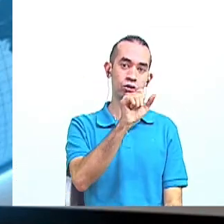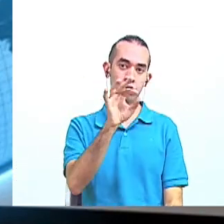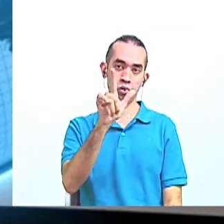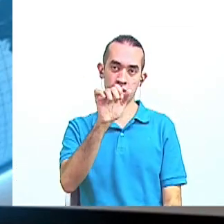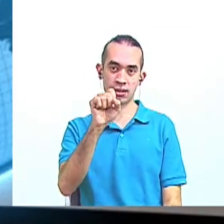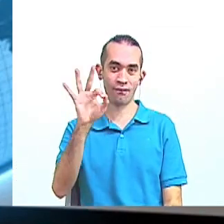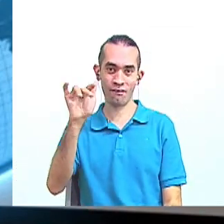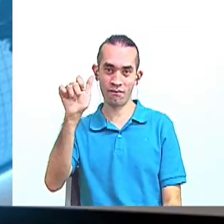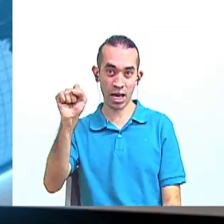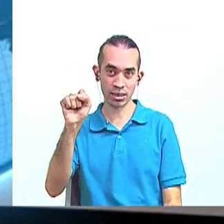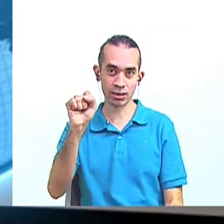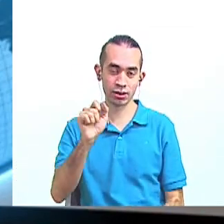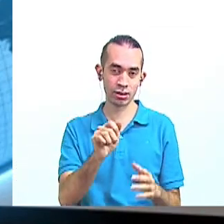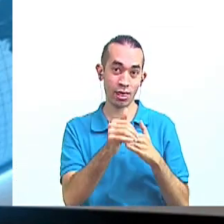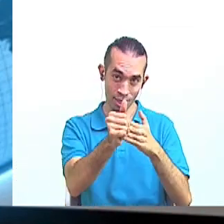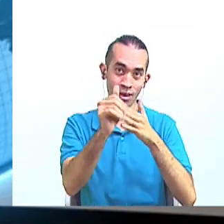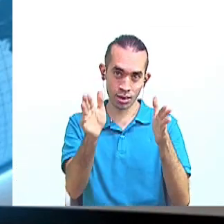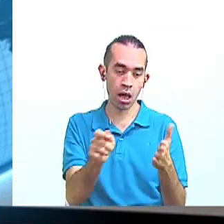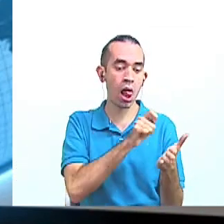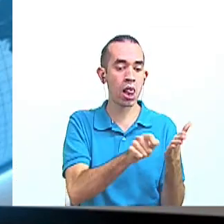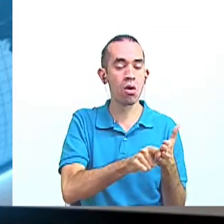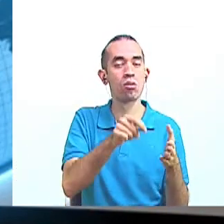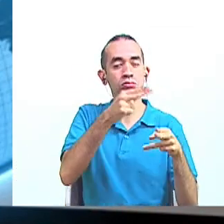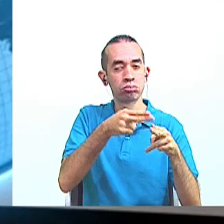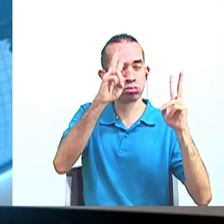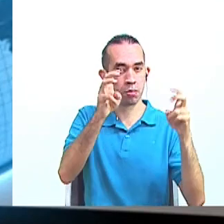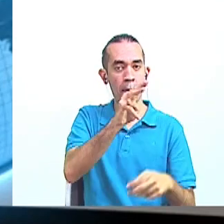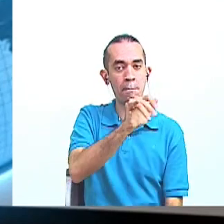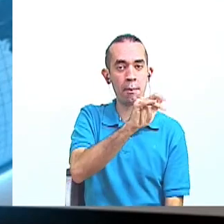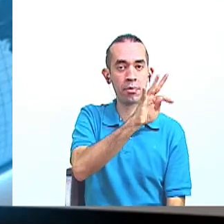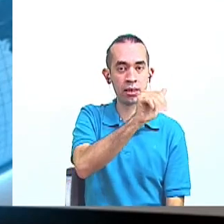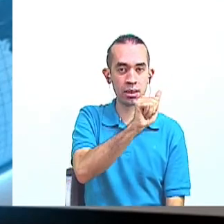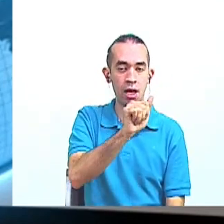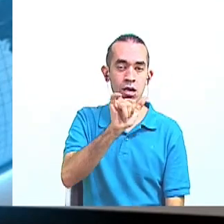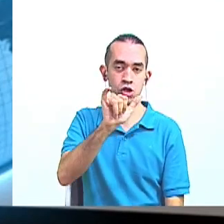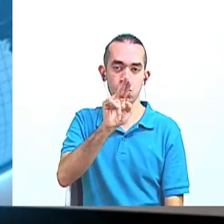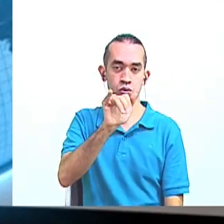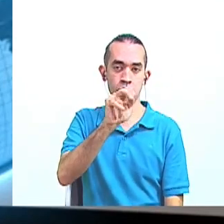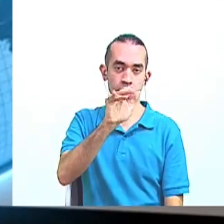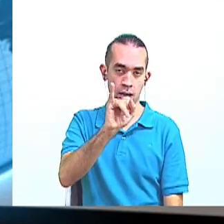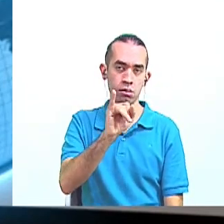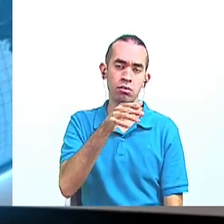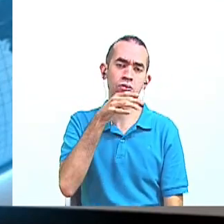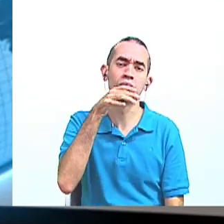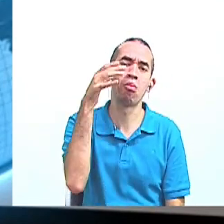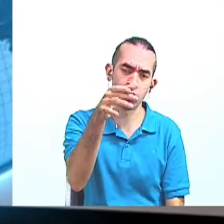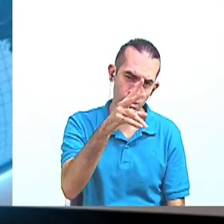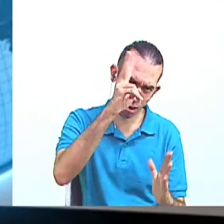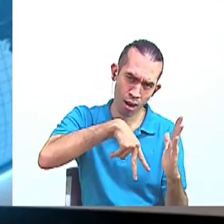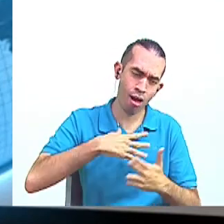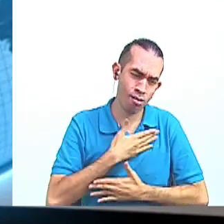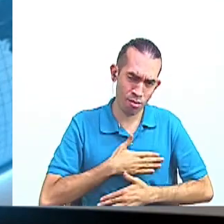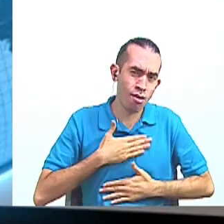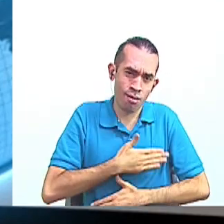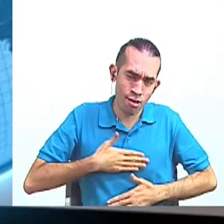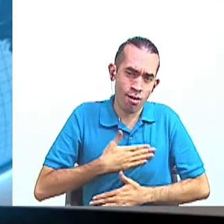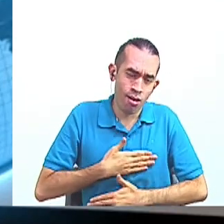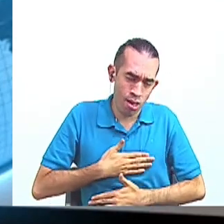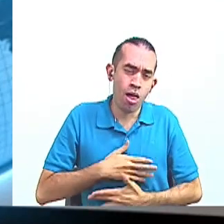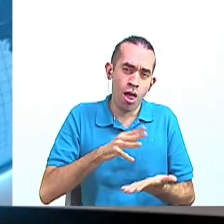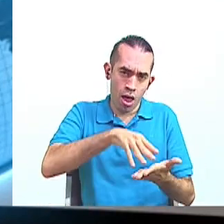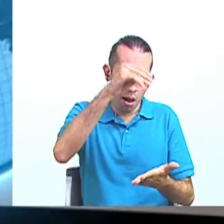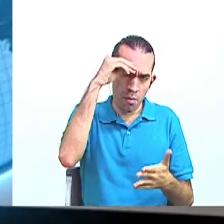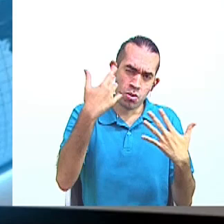libro Mamita Yunay. Dicho sea de paso, lo recomendamos porque es una lectura súper entretenida y por supuesto donde vamos a